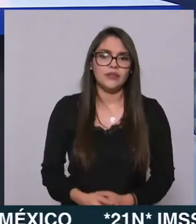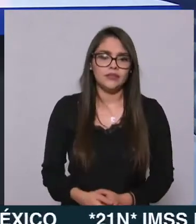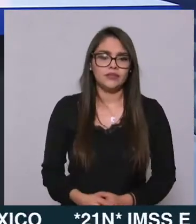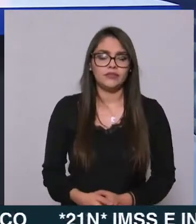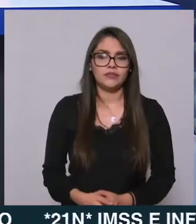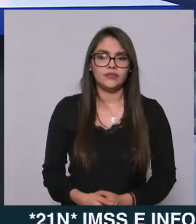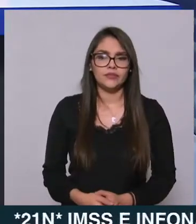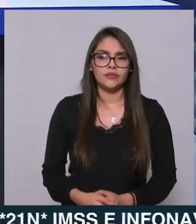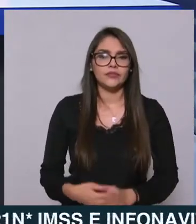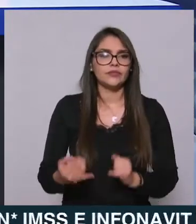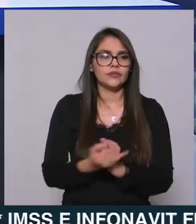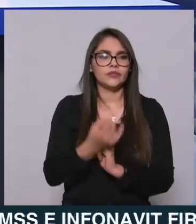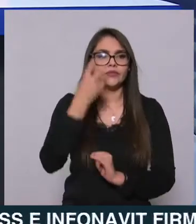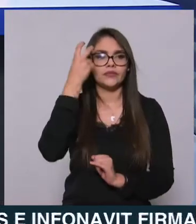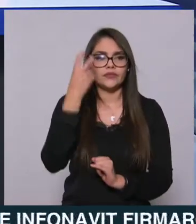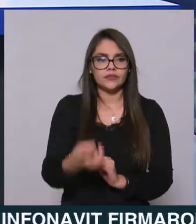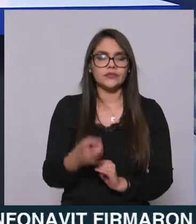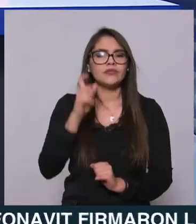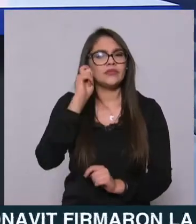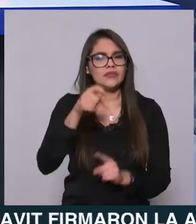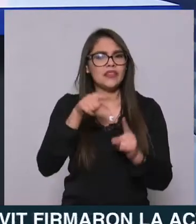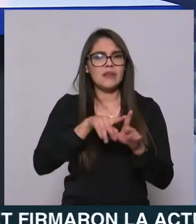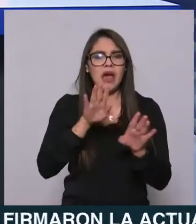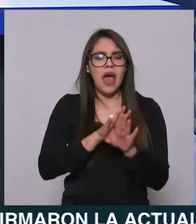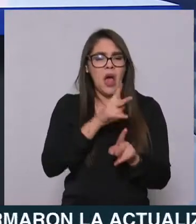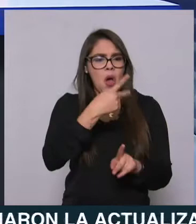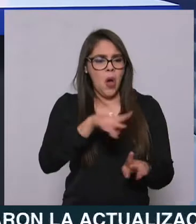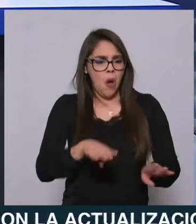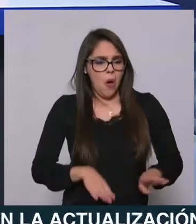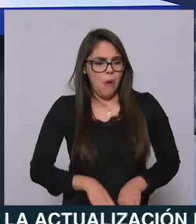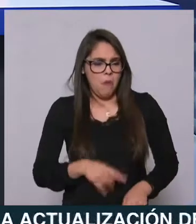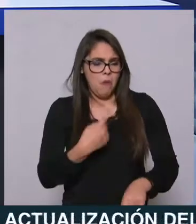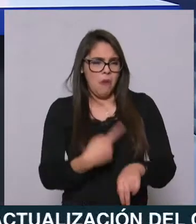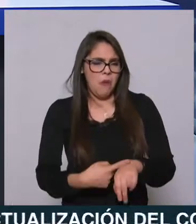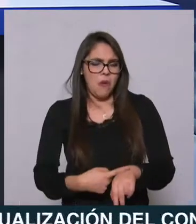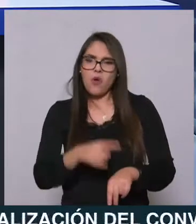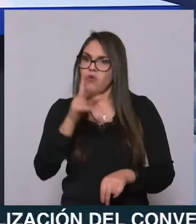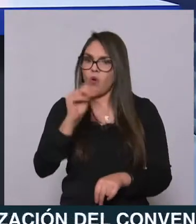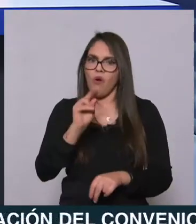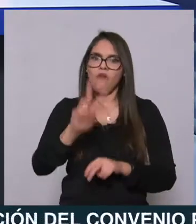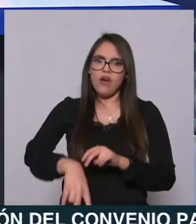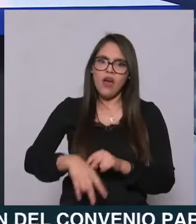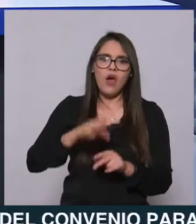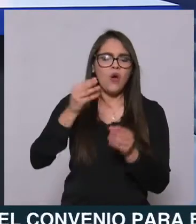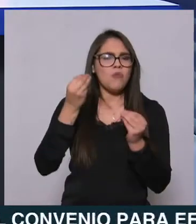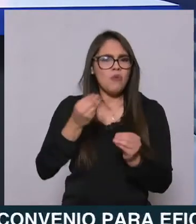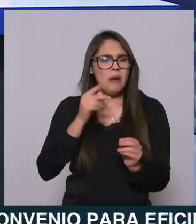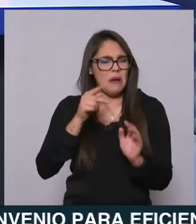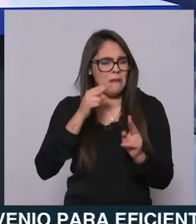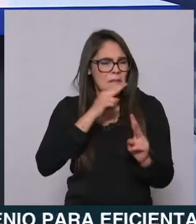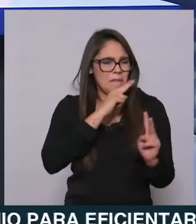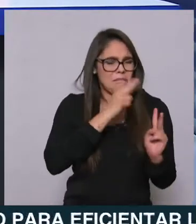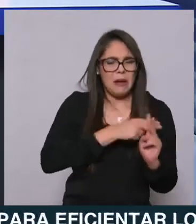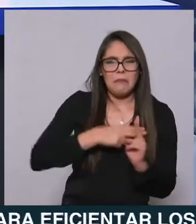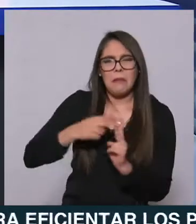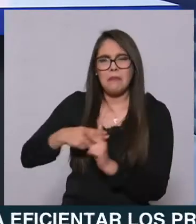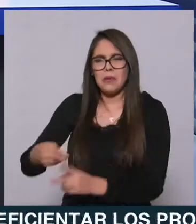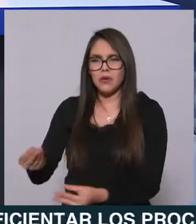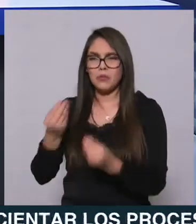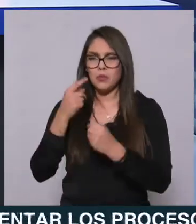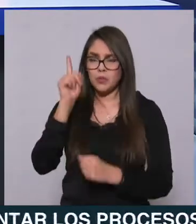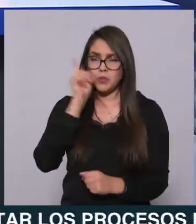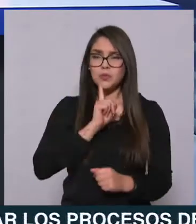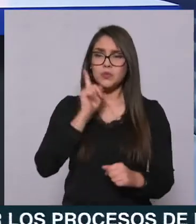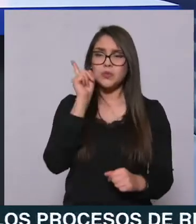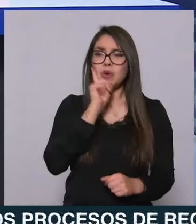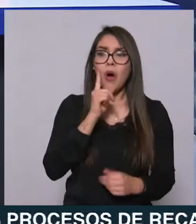precisamente, y este no es un síntoma, sino una causa, el que se estén matando de manera indiscriminada y con absoluta impunidad